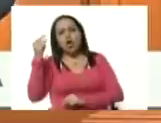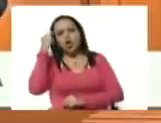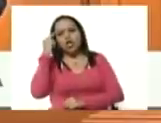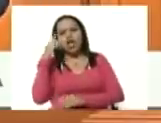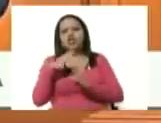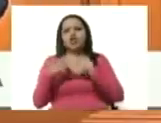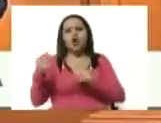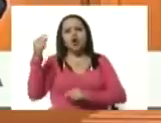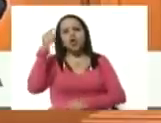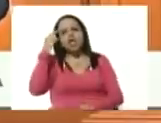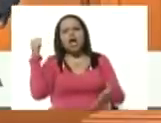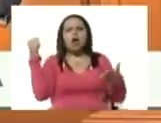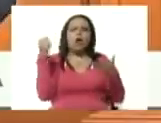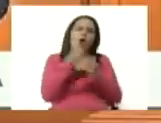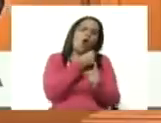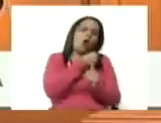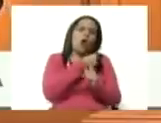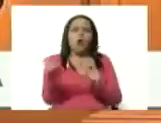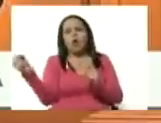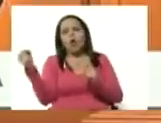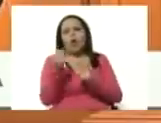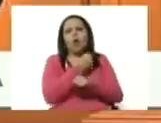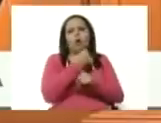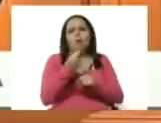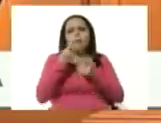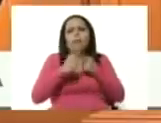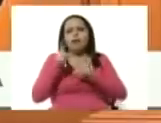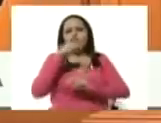nos golpea, pero aquí estamos,